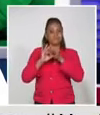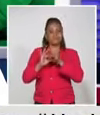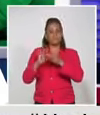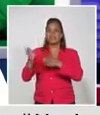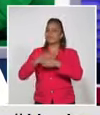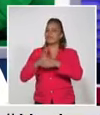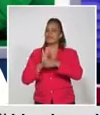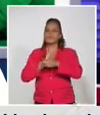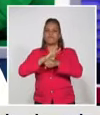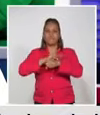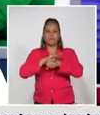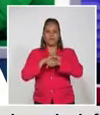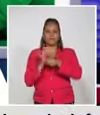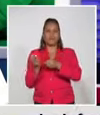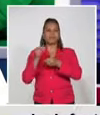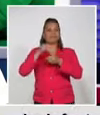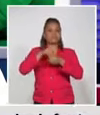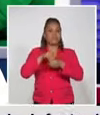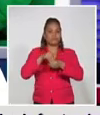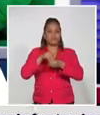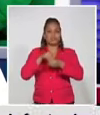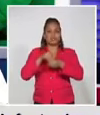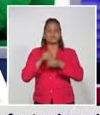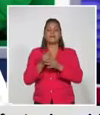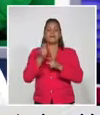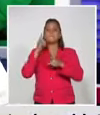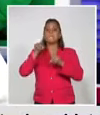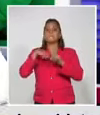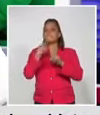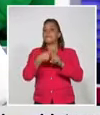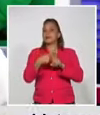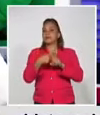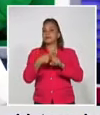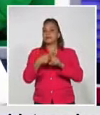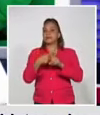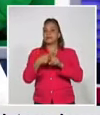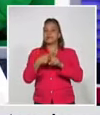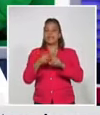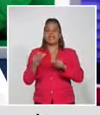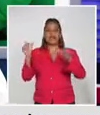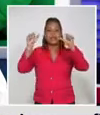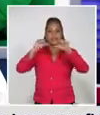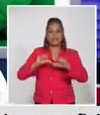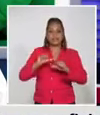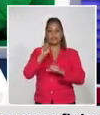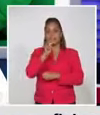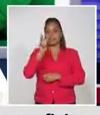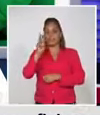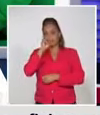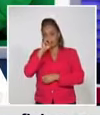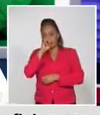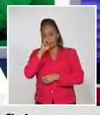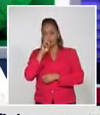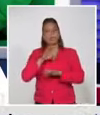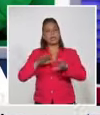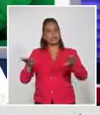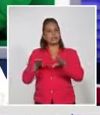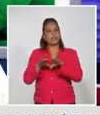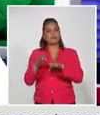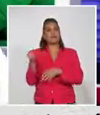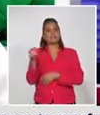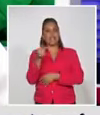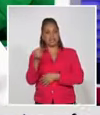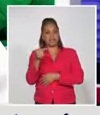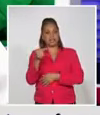comorbilidades, y la paciente de 13 años crítica, estable, que lleva negativa ya más de 6 días, pero de